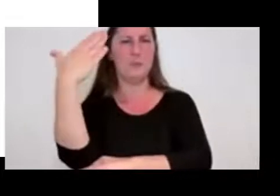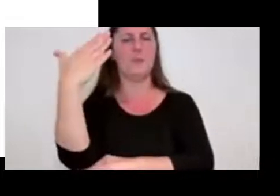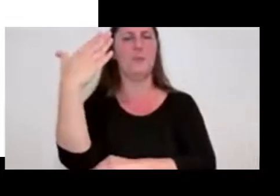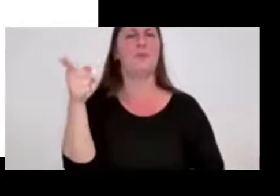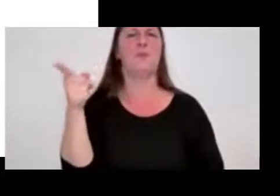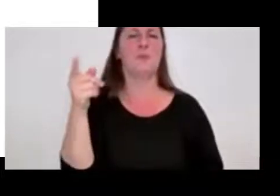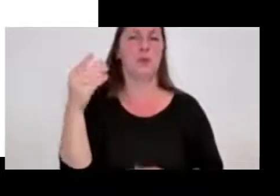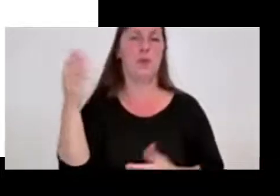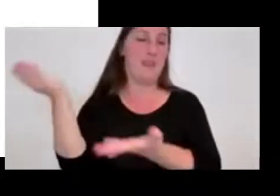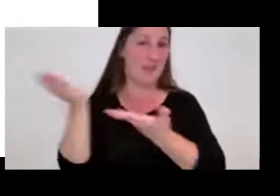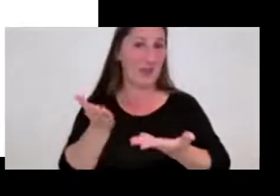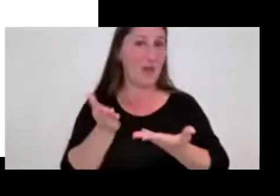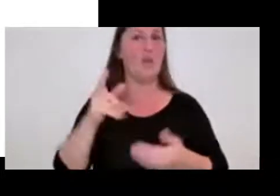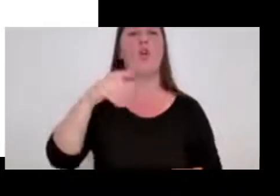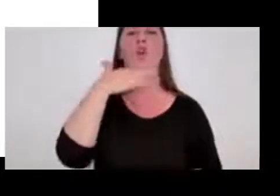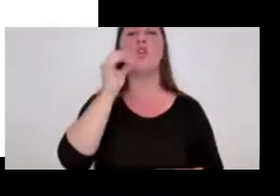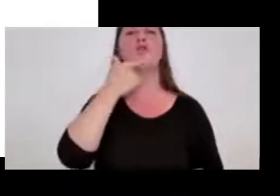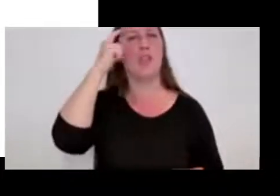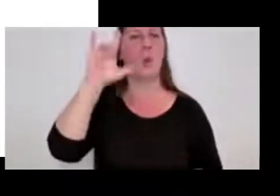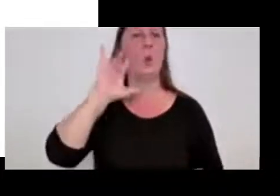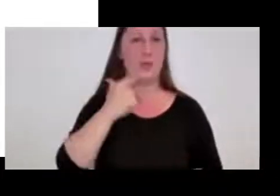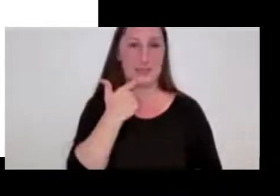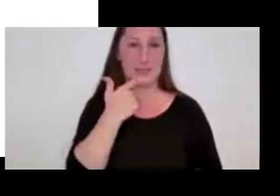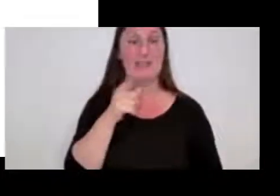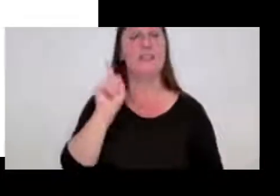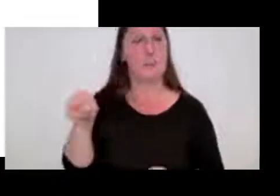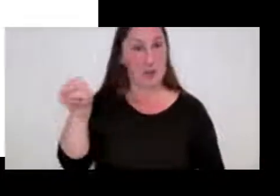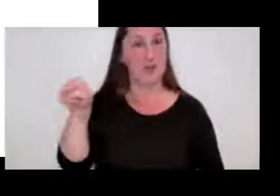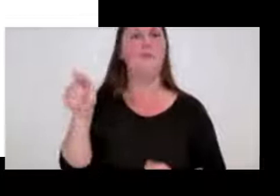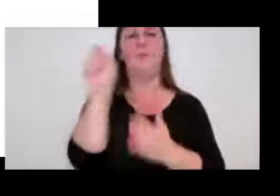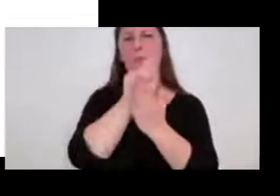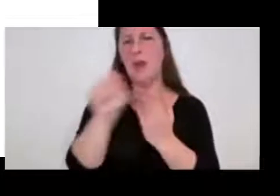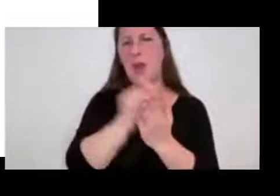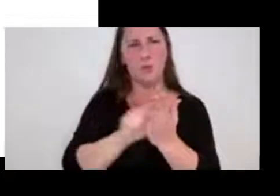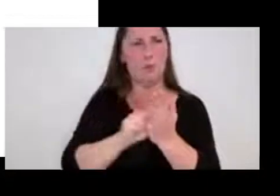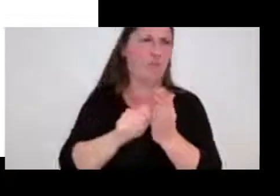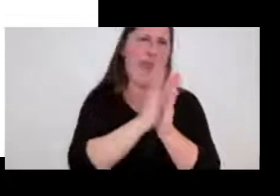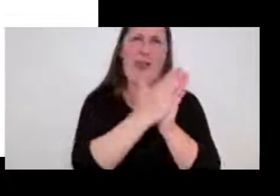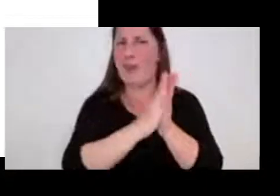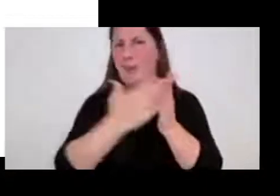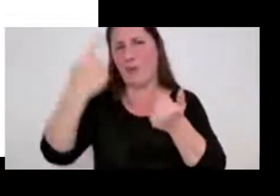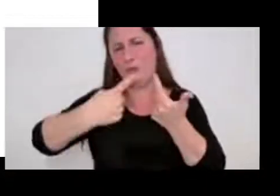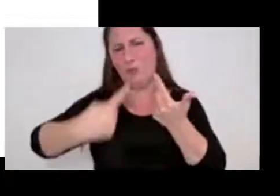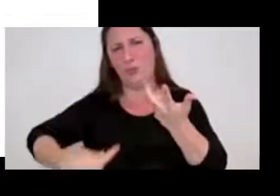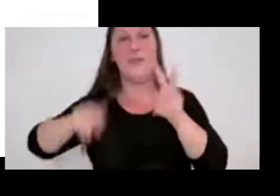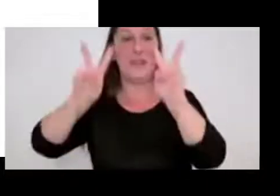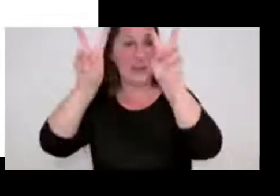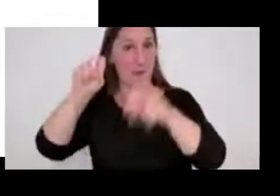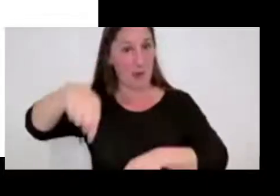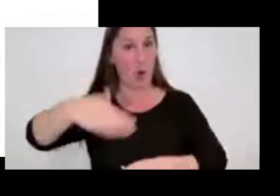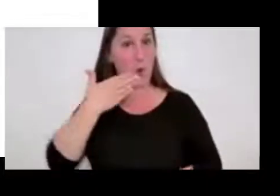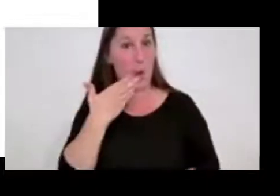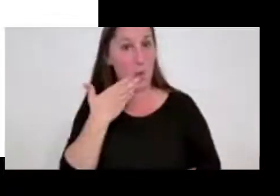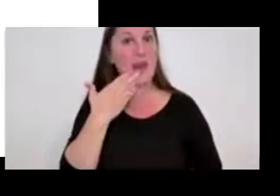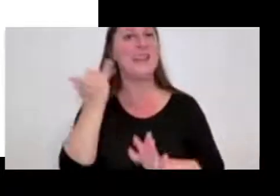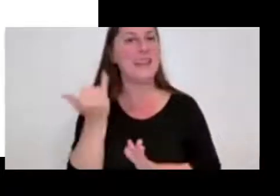invitado de hoy, que es el doctor José Luis Seteri, quien además es autor de amplia bibliografía y del tema que hoy va a desarrollar. Tiene un